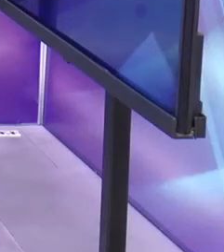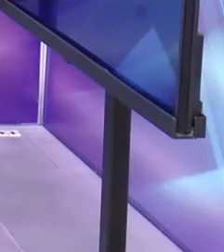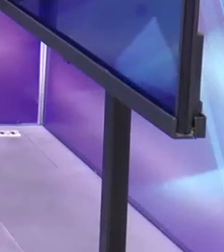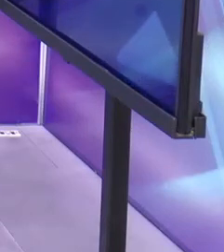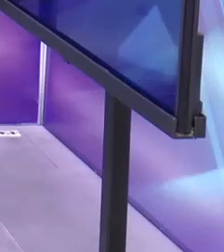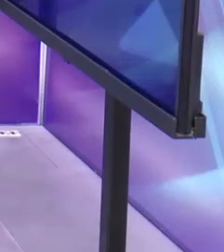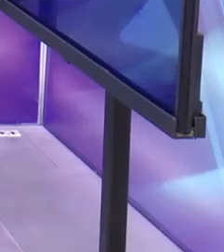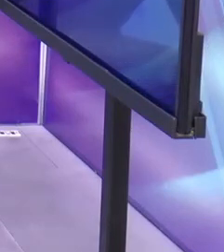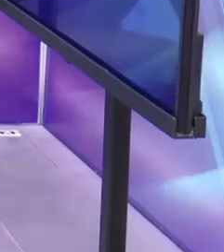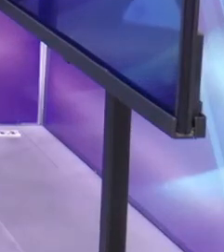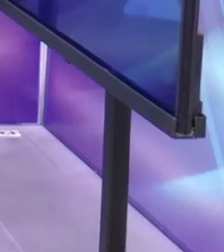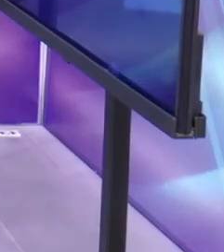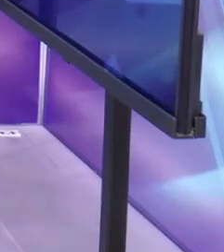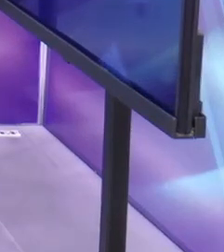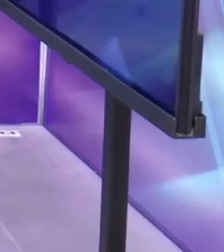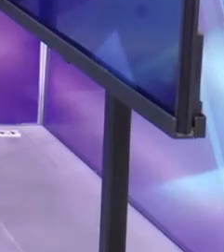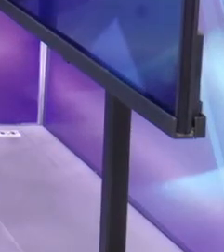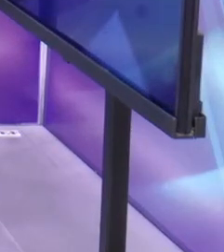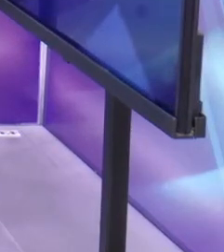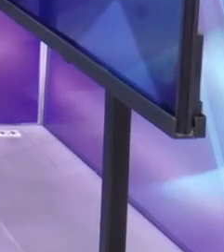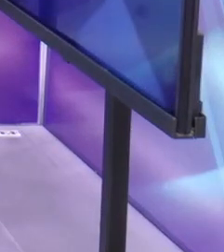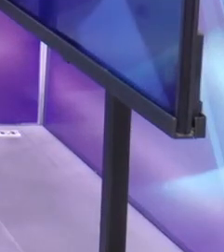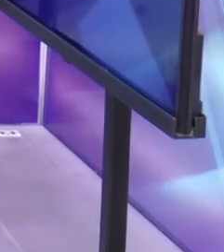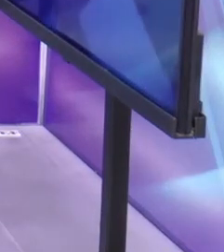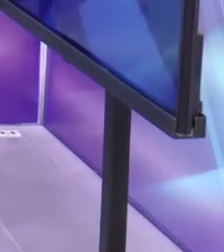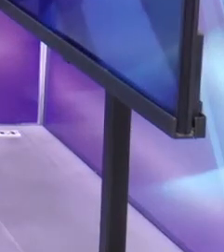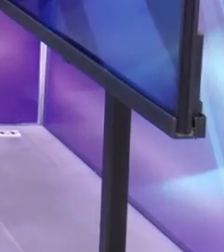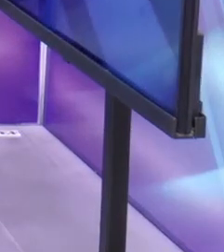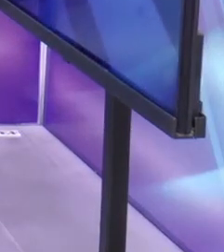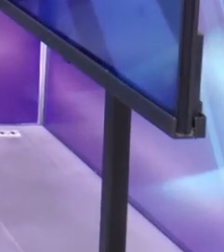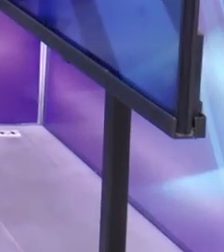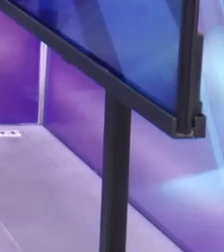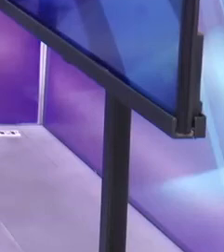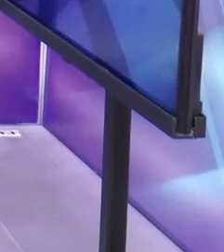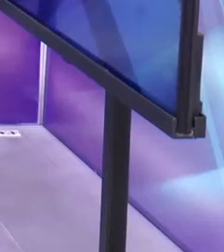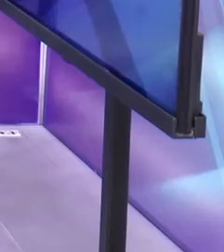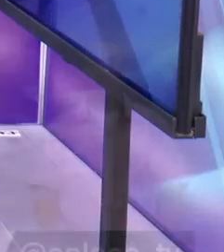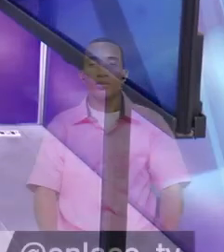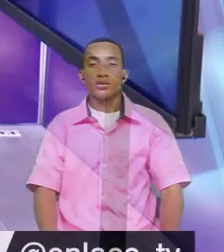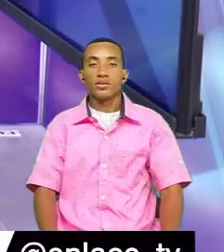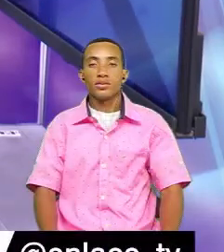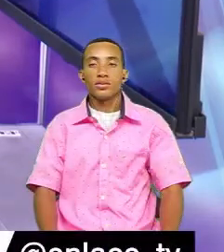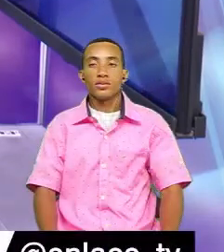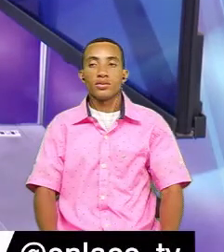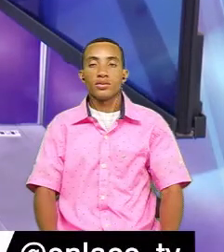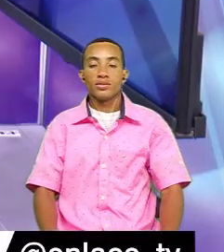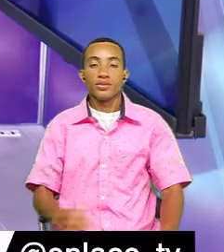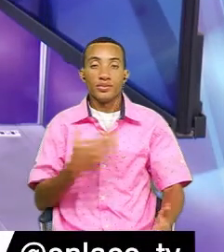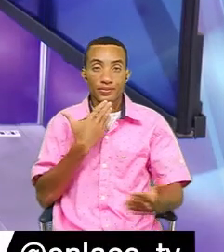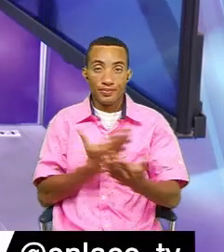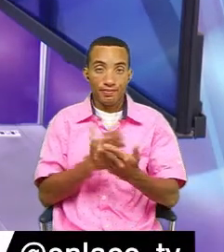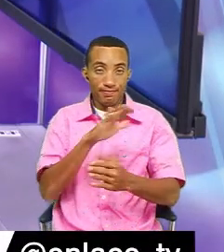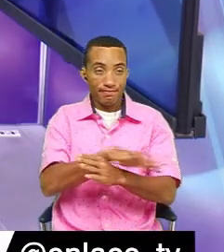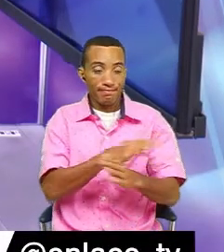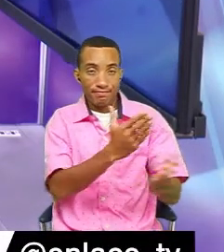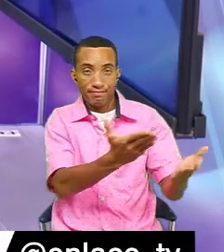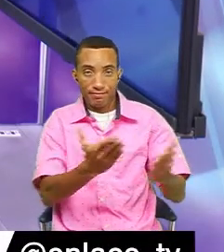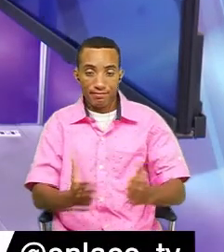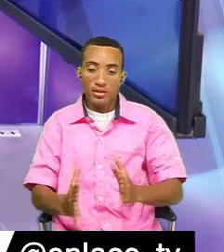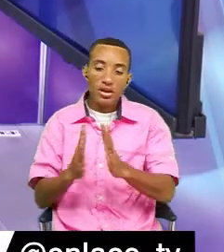Muy buenas tardes, bienvenidos a Enlace Noticias con todo el desarrollo informativo de los hechos más importantes de nuestra ciudad y región. Estos son